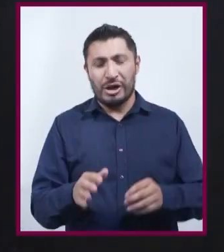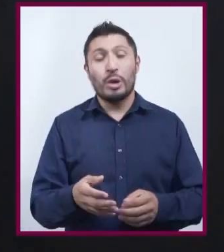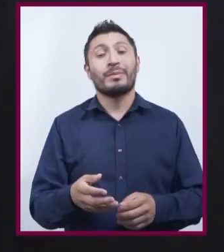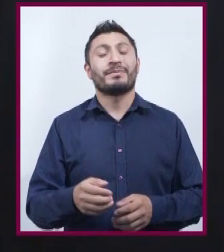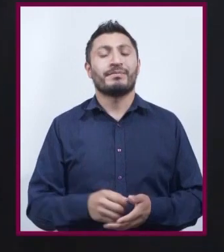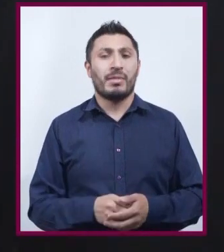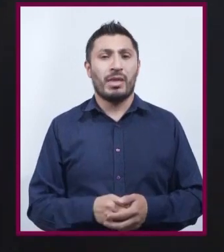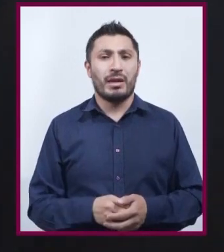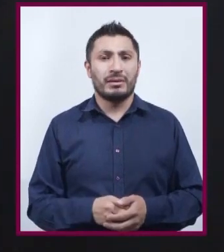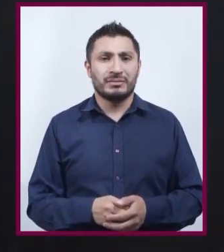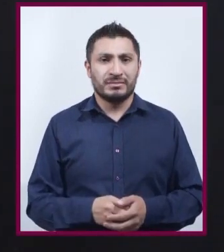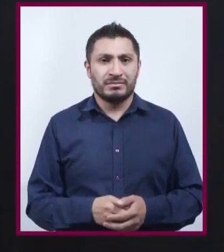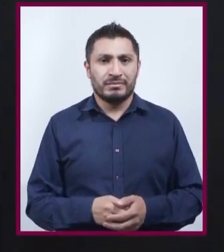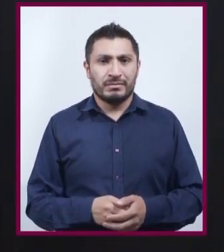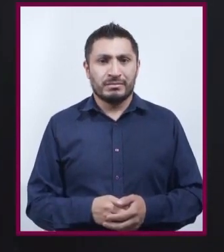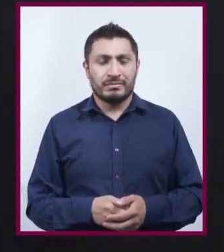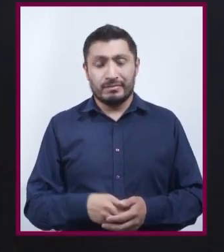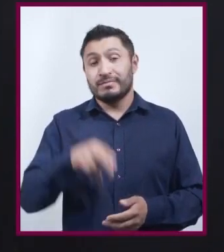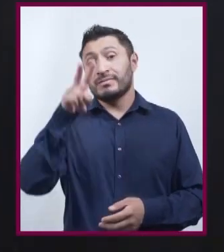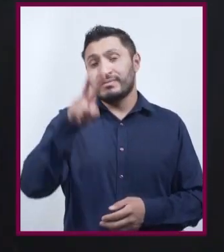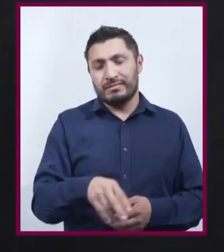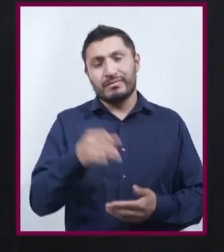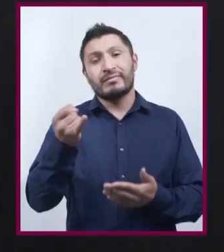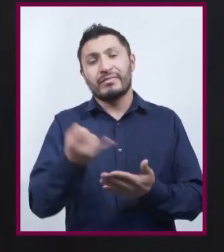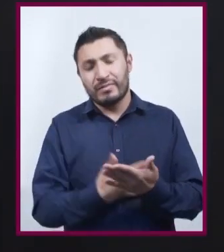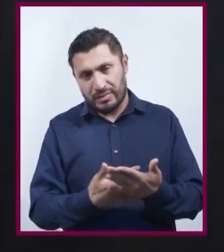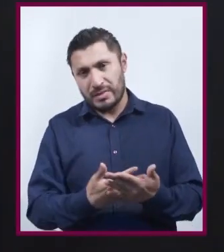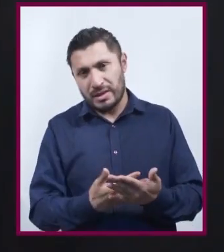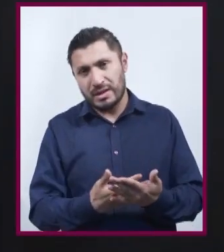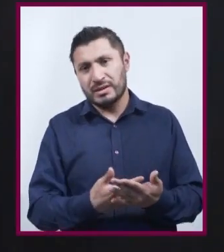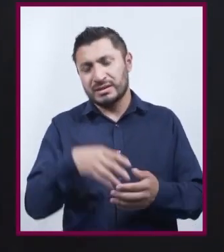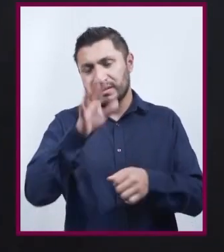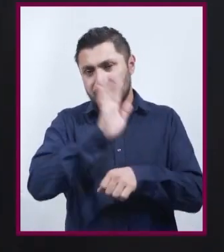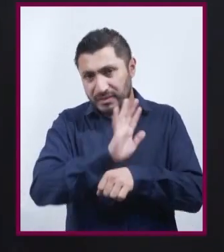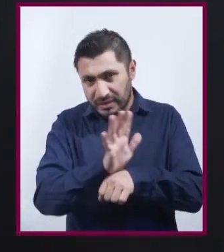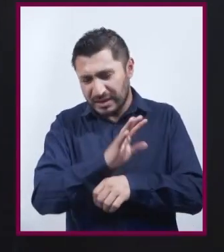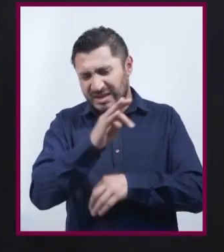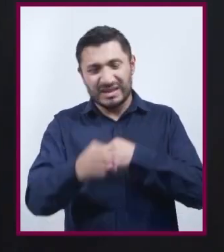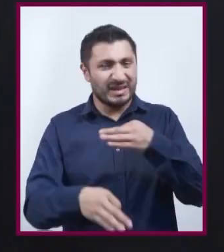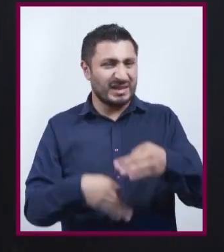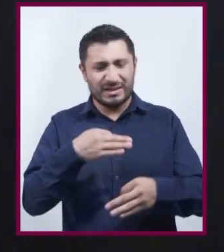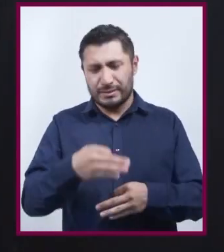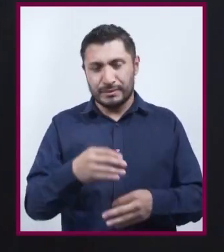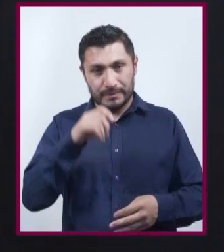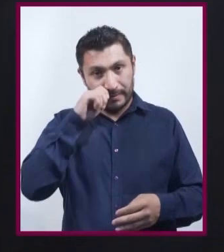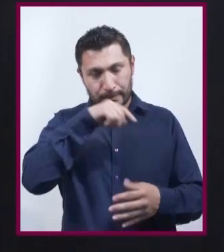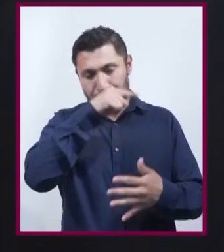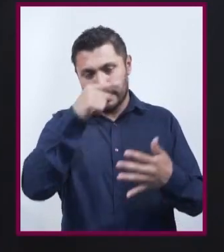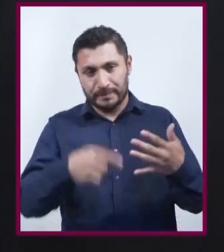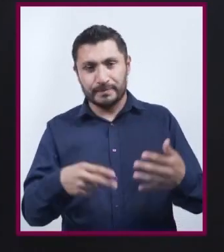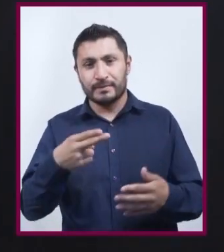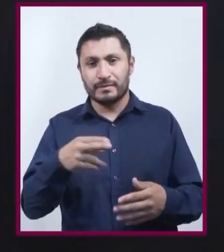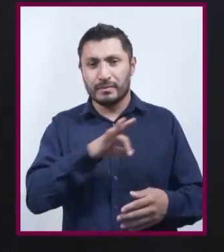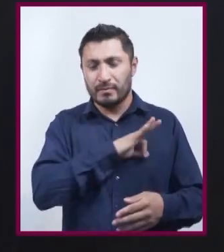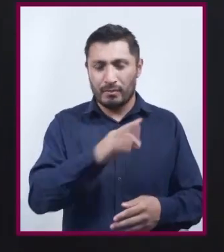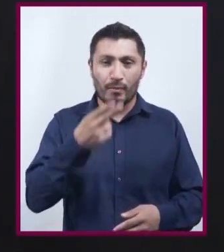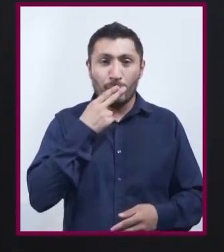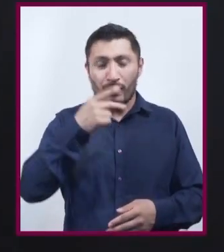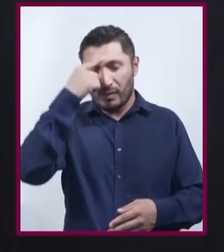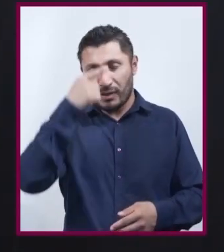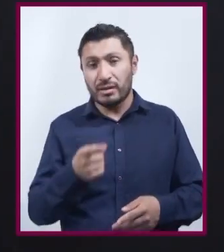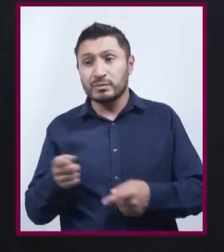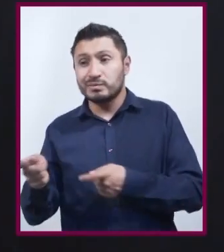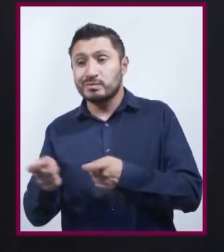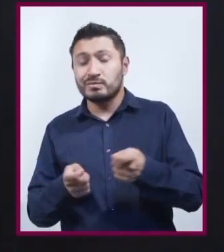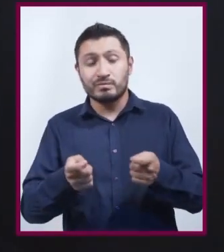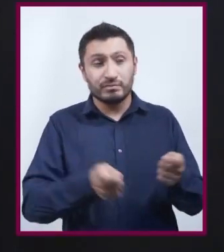tarde, tomando en cuenta un factor fundamental. Es cierto que las imágenes cinematográficas y todas en general pueden